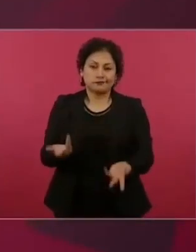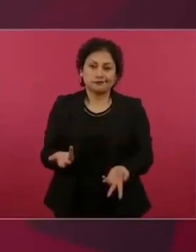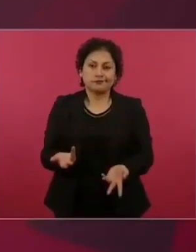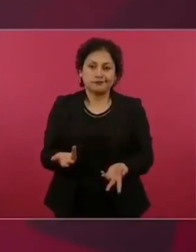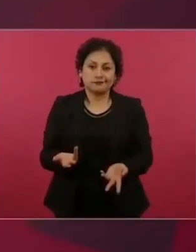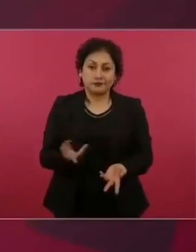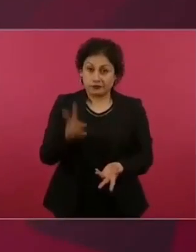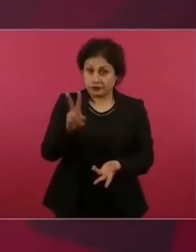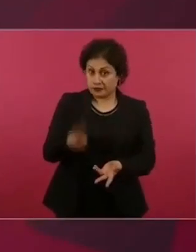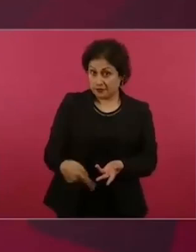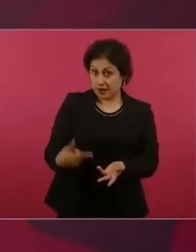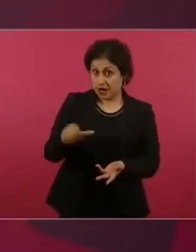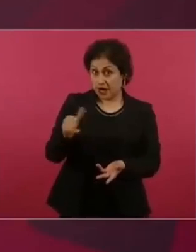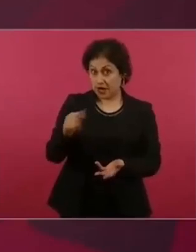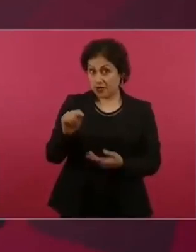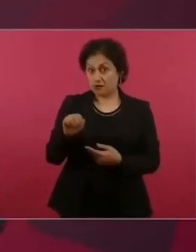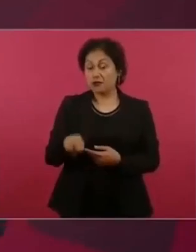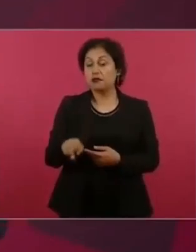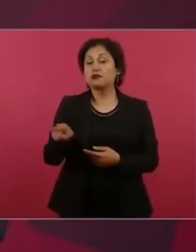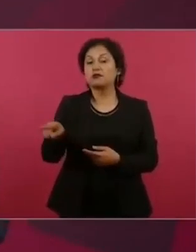un hombre liberal